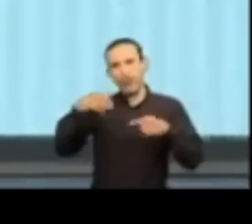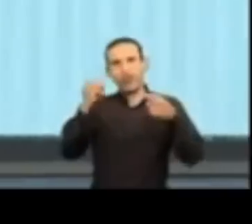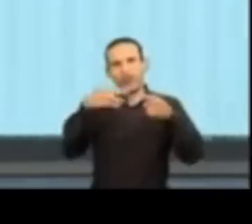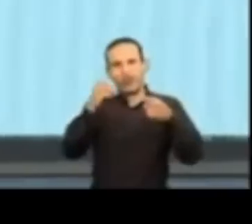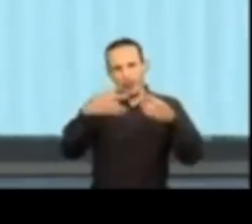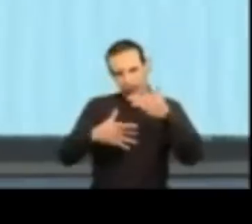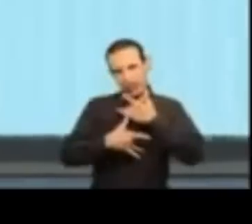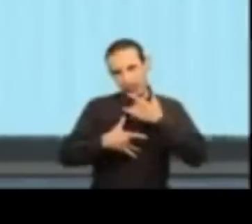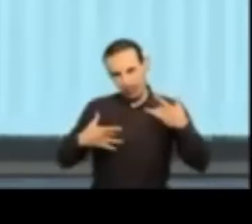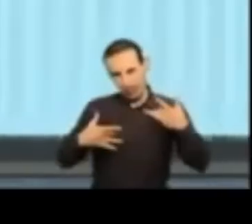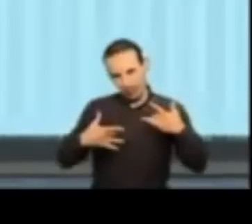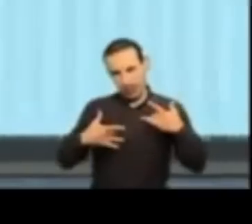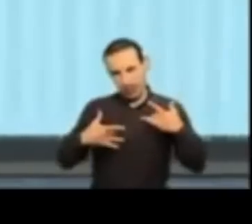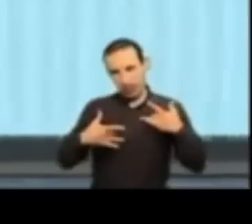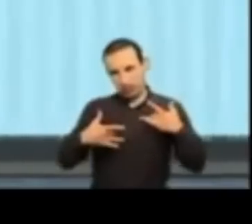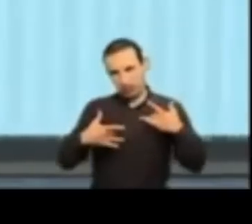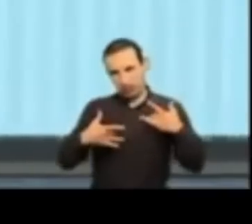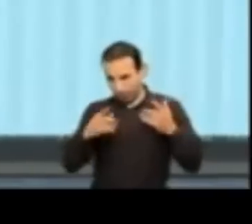Muy importante.